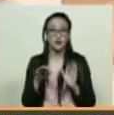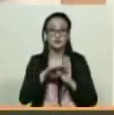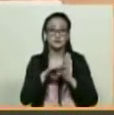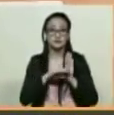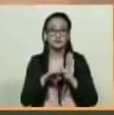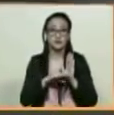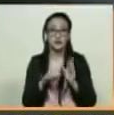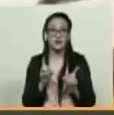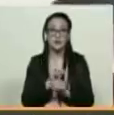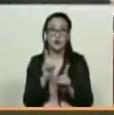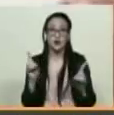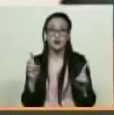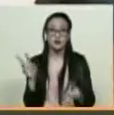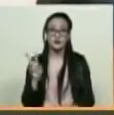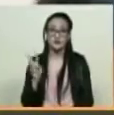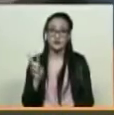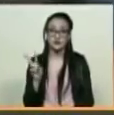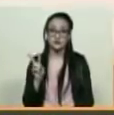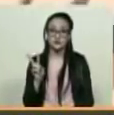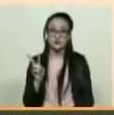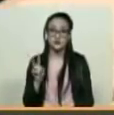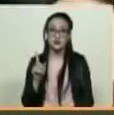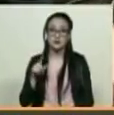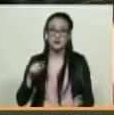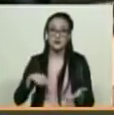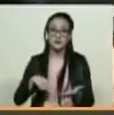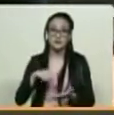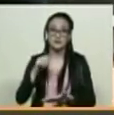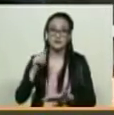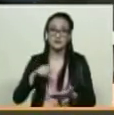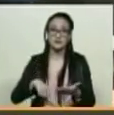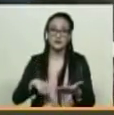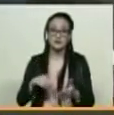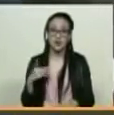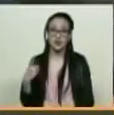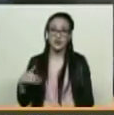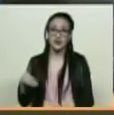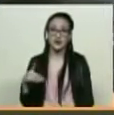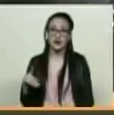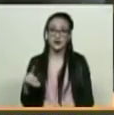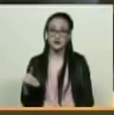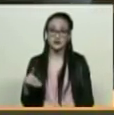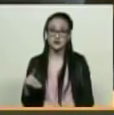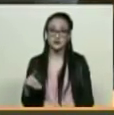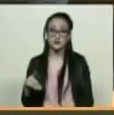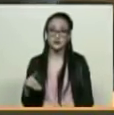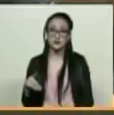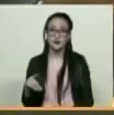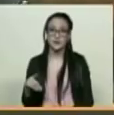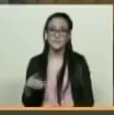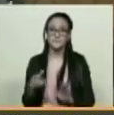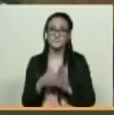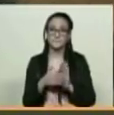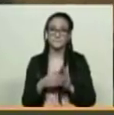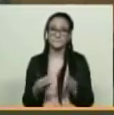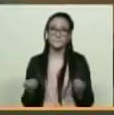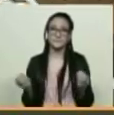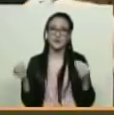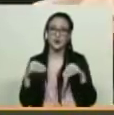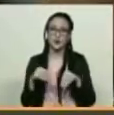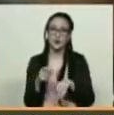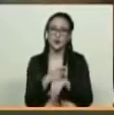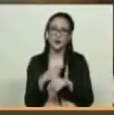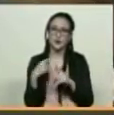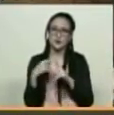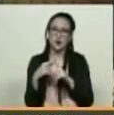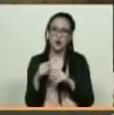garantías democráticas de Venezuela. También se afirma el Estado de Derecho y en este acuerdo ha quedado también plasmado entre el gobierno y la